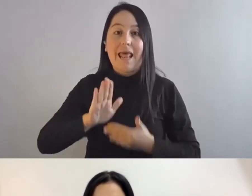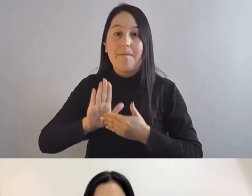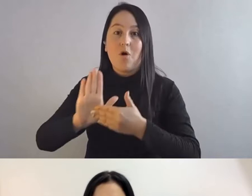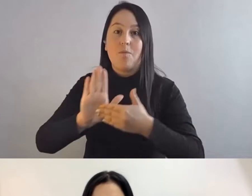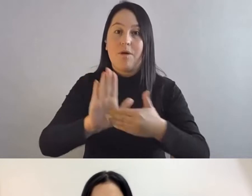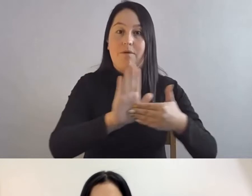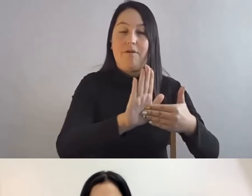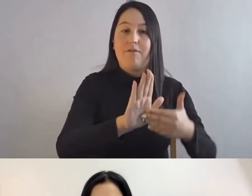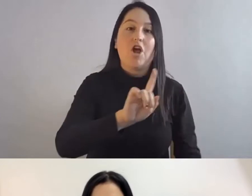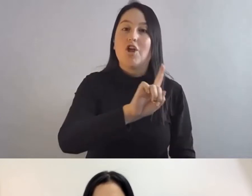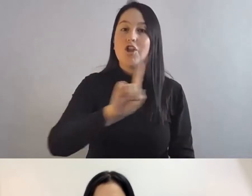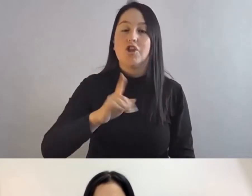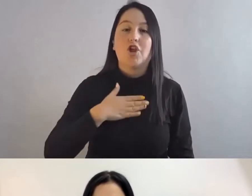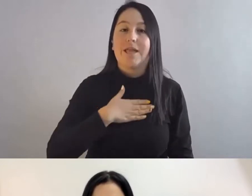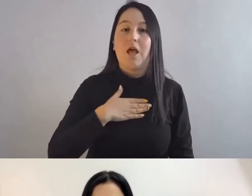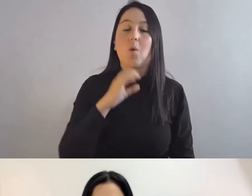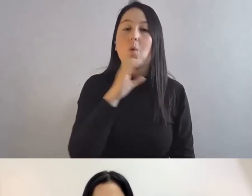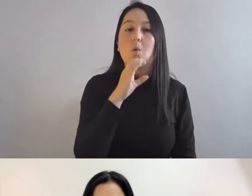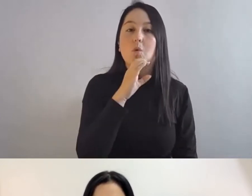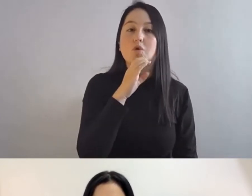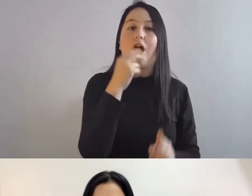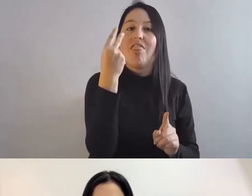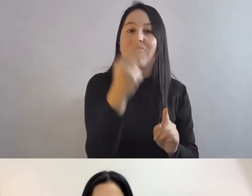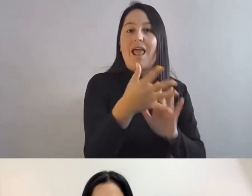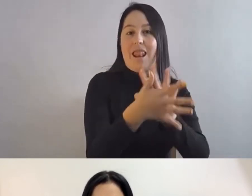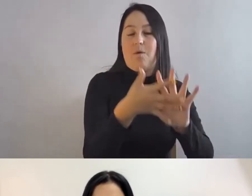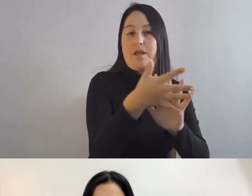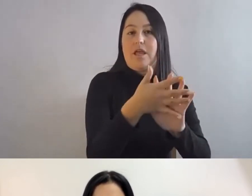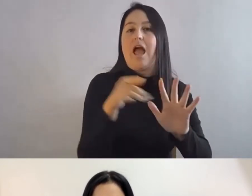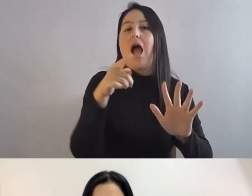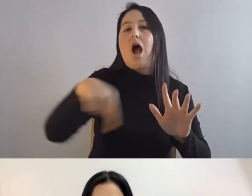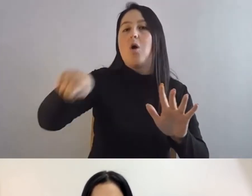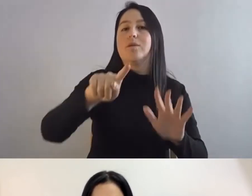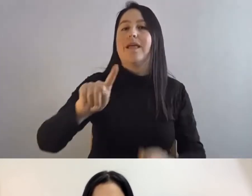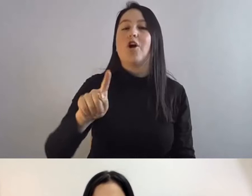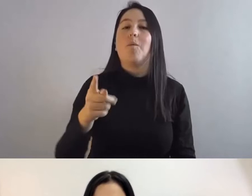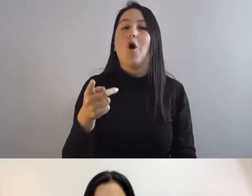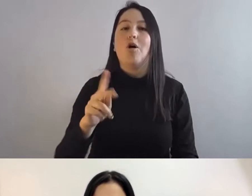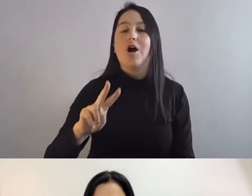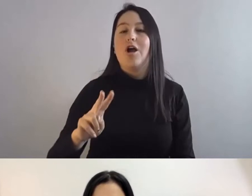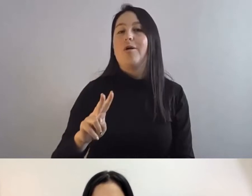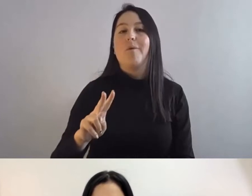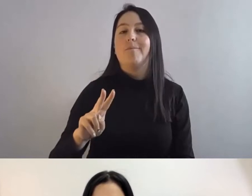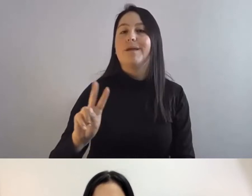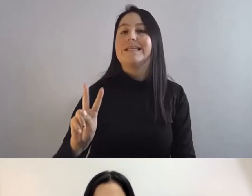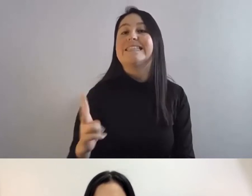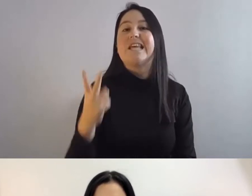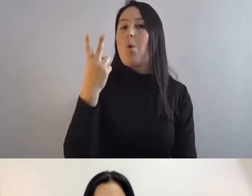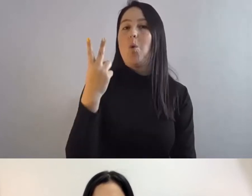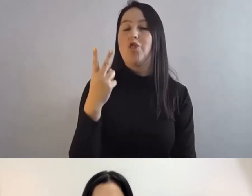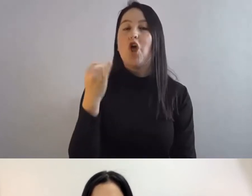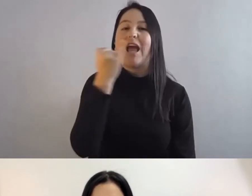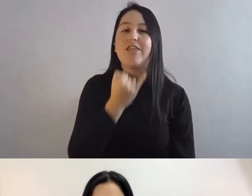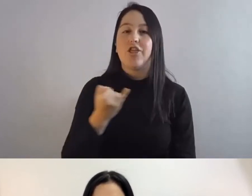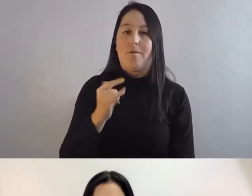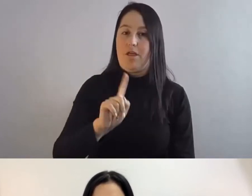curso de lengua de señas, no es donde ustedes van a tener un segundo idioma, sino más bien que podamos acercarnos de a poco a